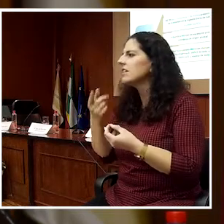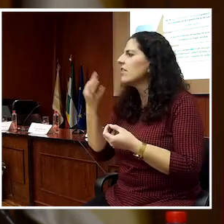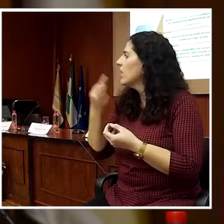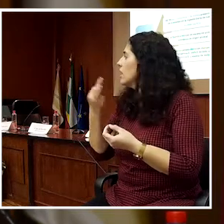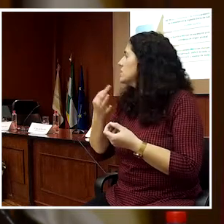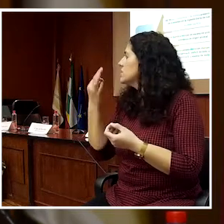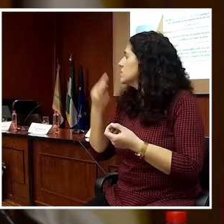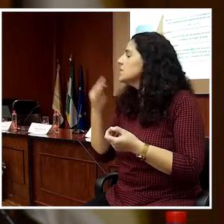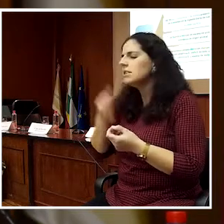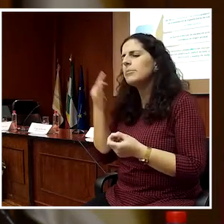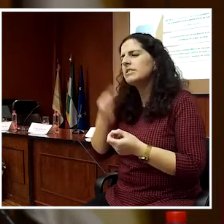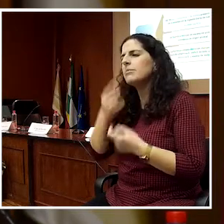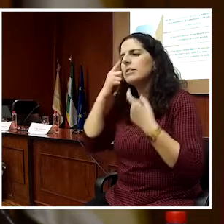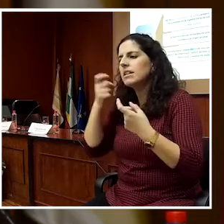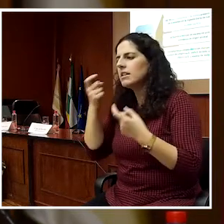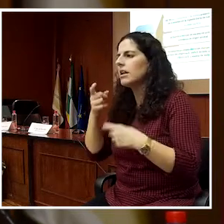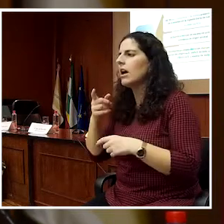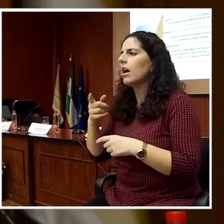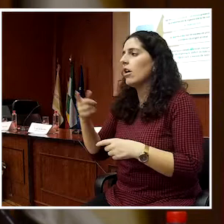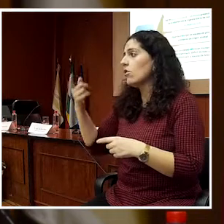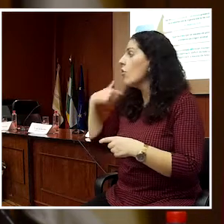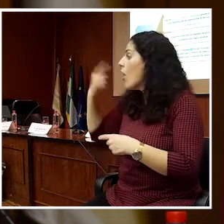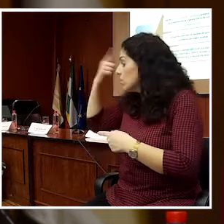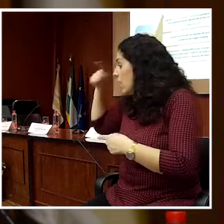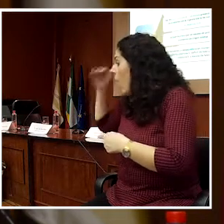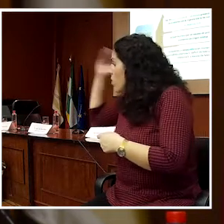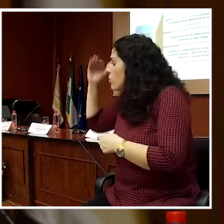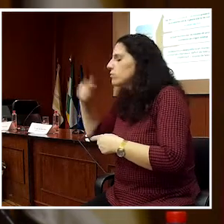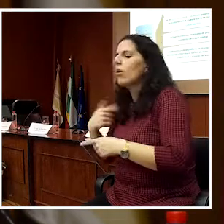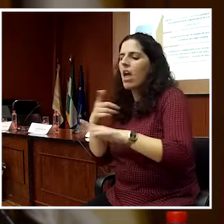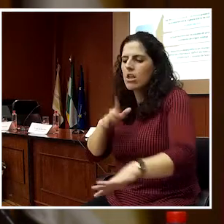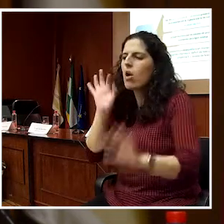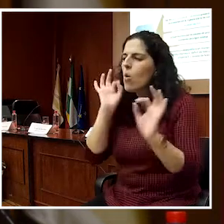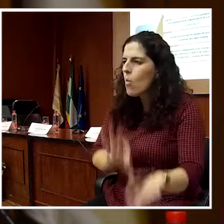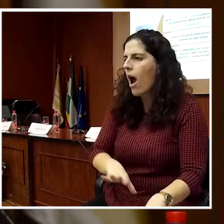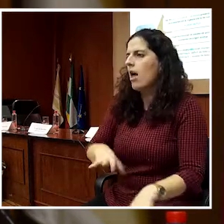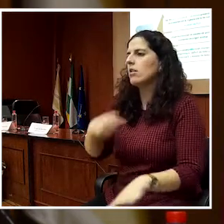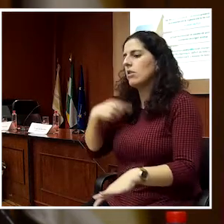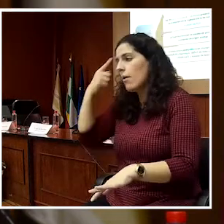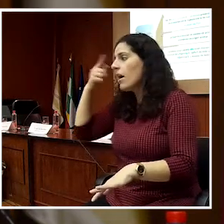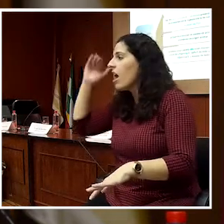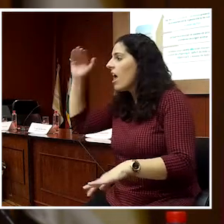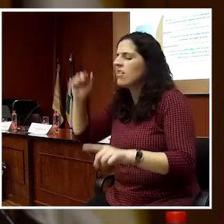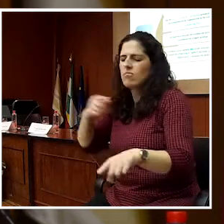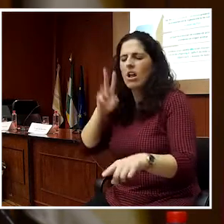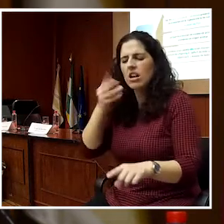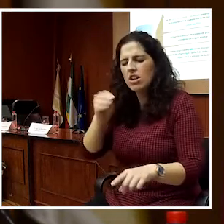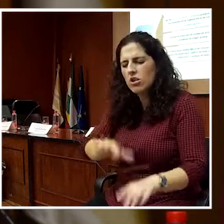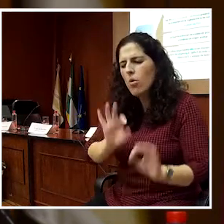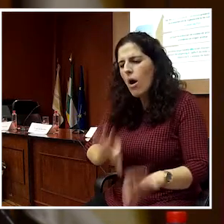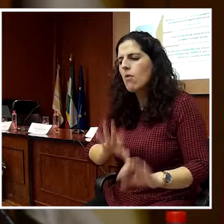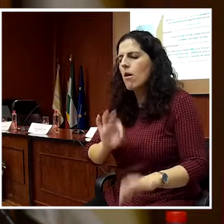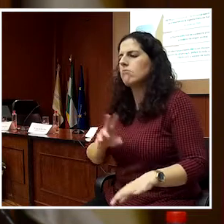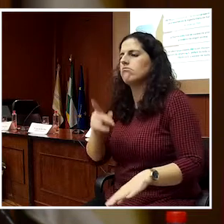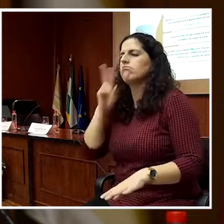porque tratábamos de trasladar lo que se conocía en adultos a lo que parecía que podían estar haciendo los niños, y